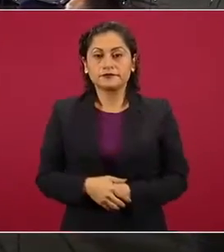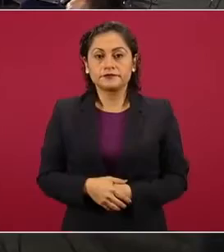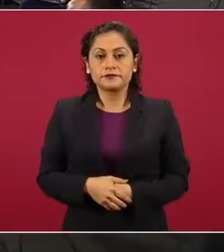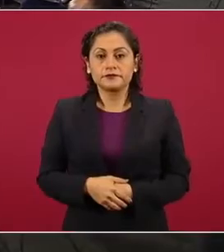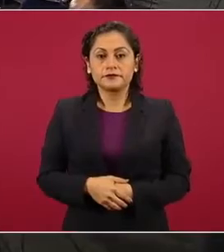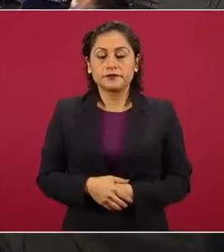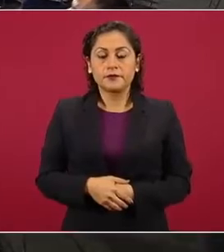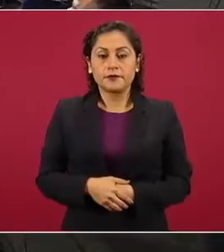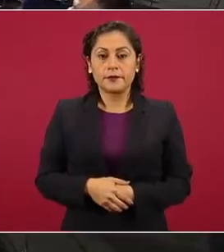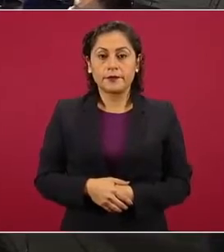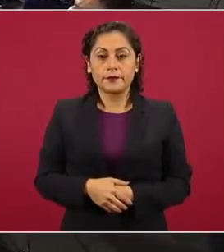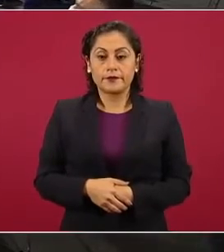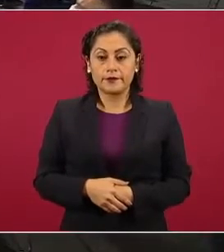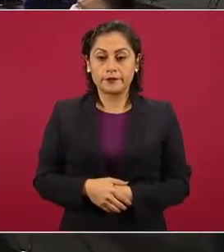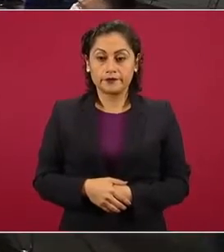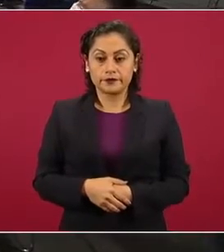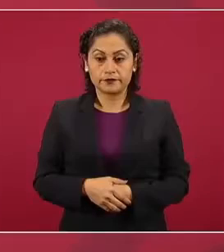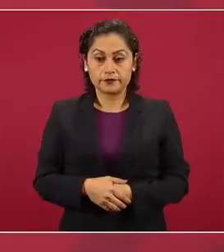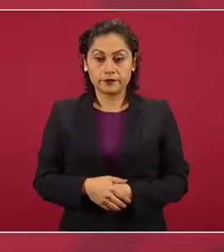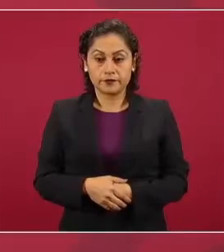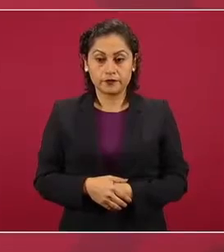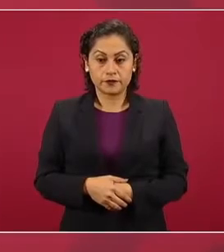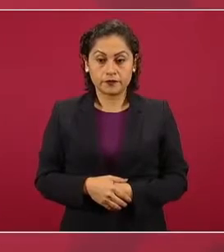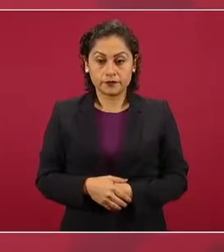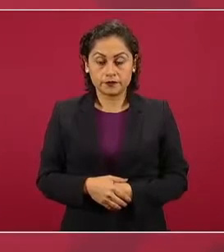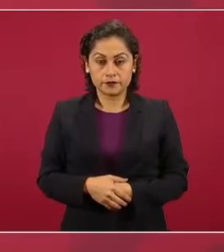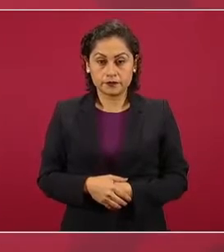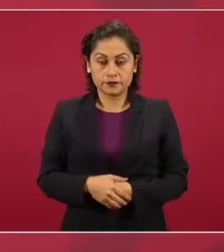donde se tiene